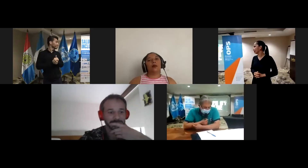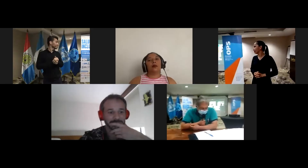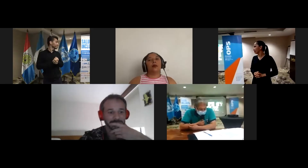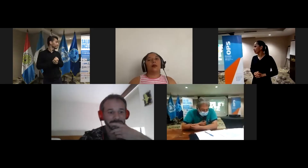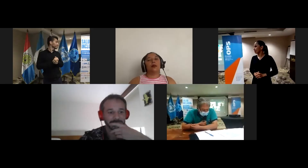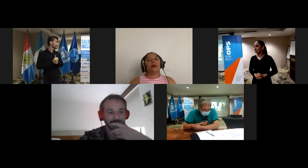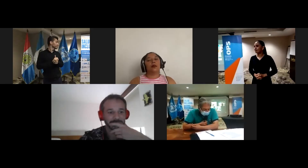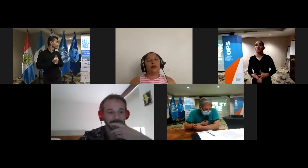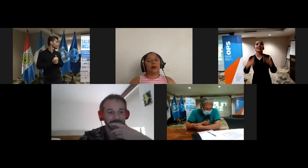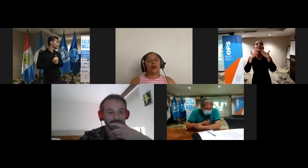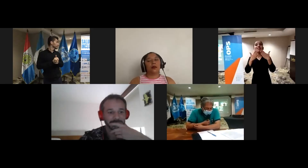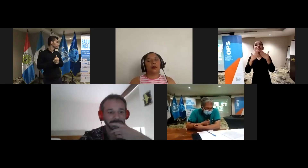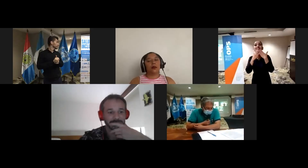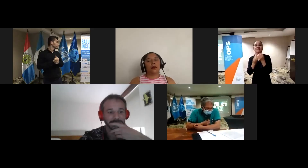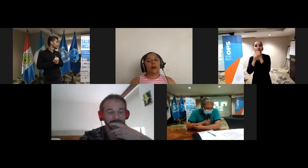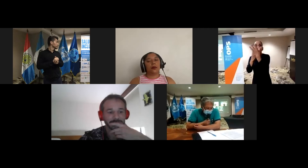la información.